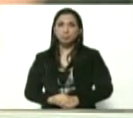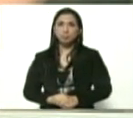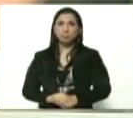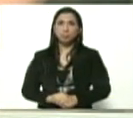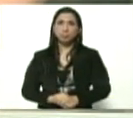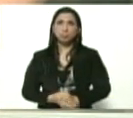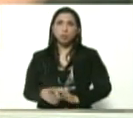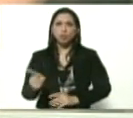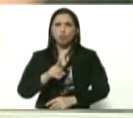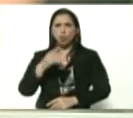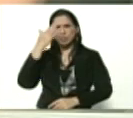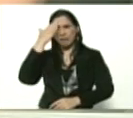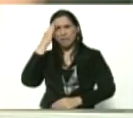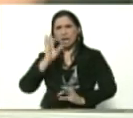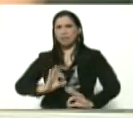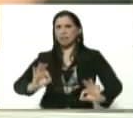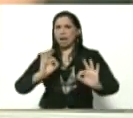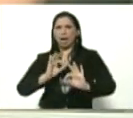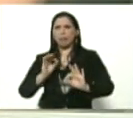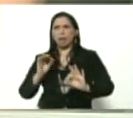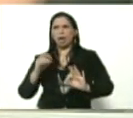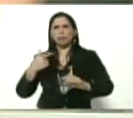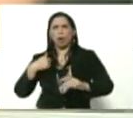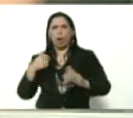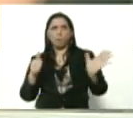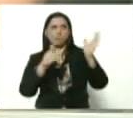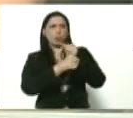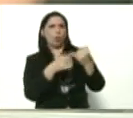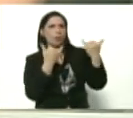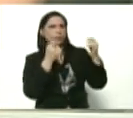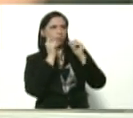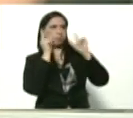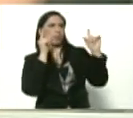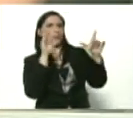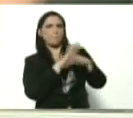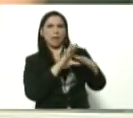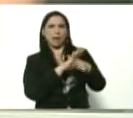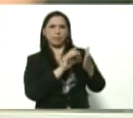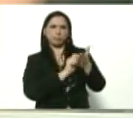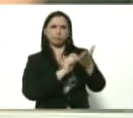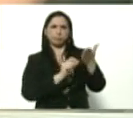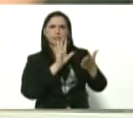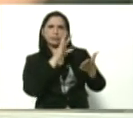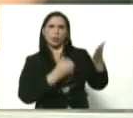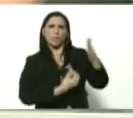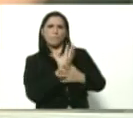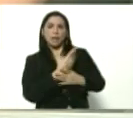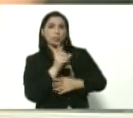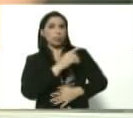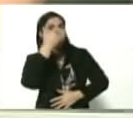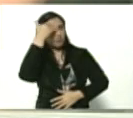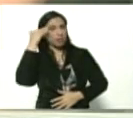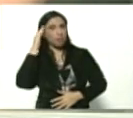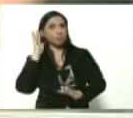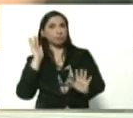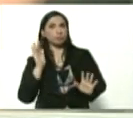que no sabía nada, que se acababa de enterar el martes. Tomen nota, 5 de mayo, no se nos olvide,